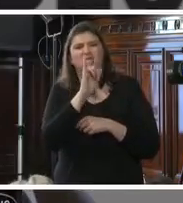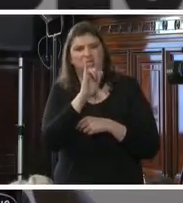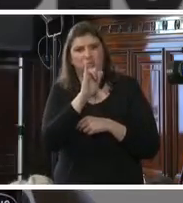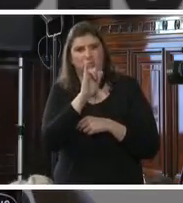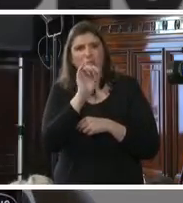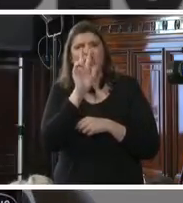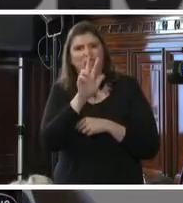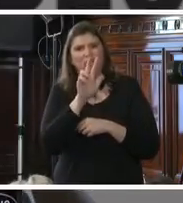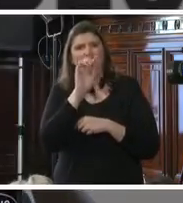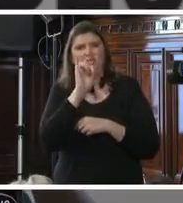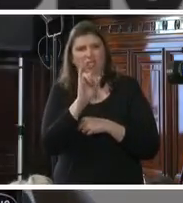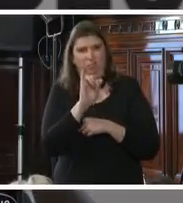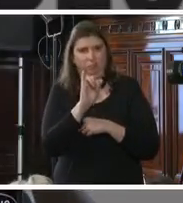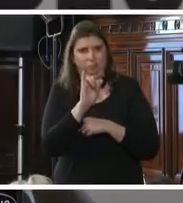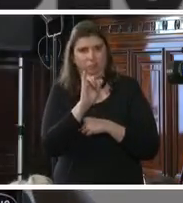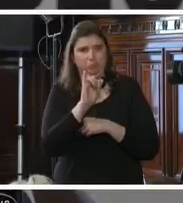Tres.